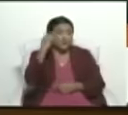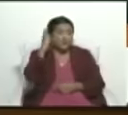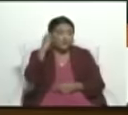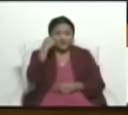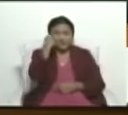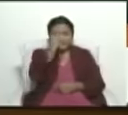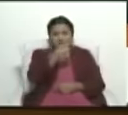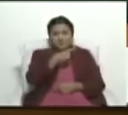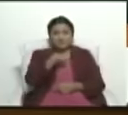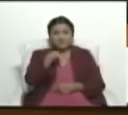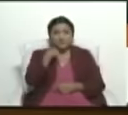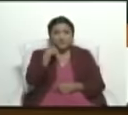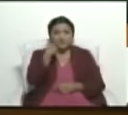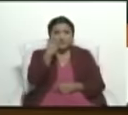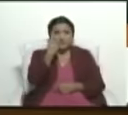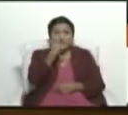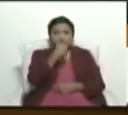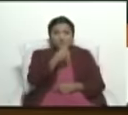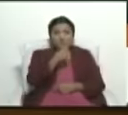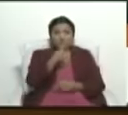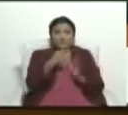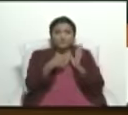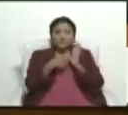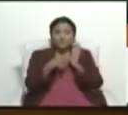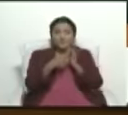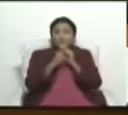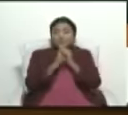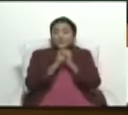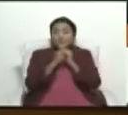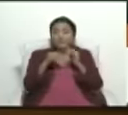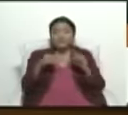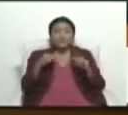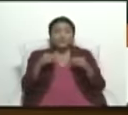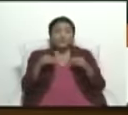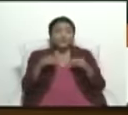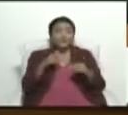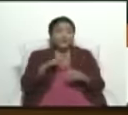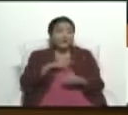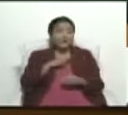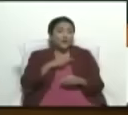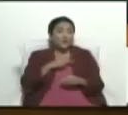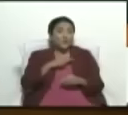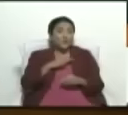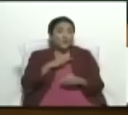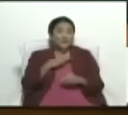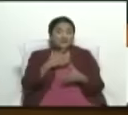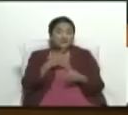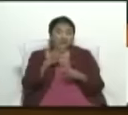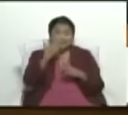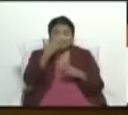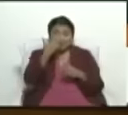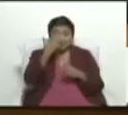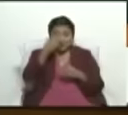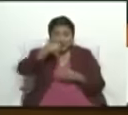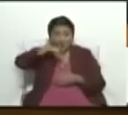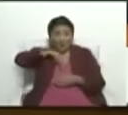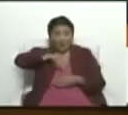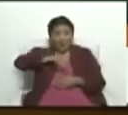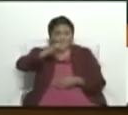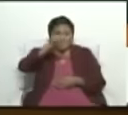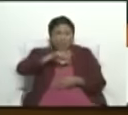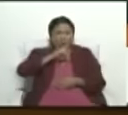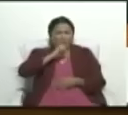supuestamente casi que evangélico, religioso, está una persona totalmente